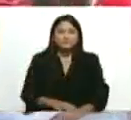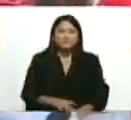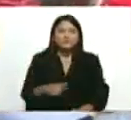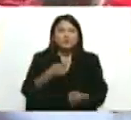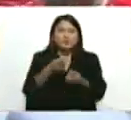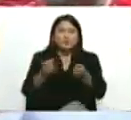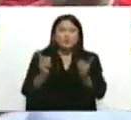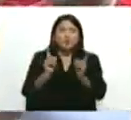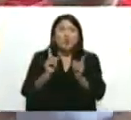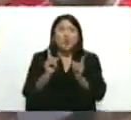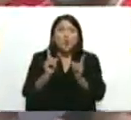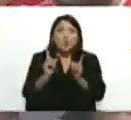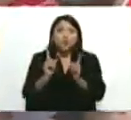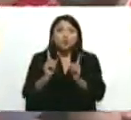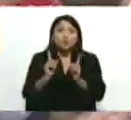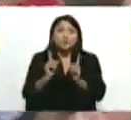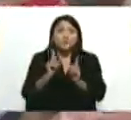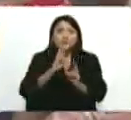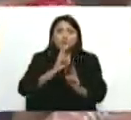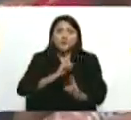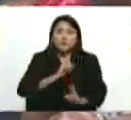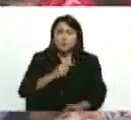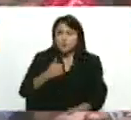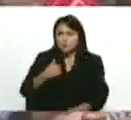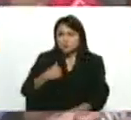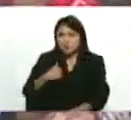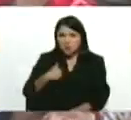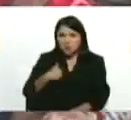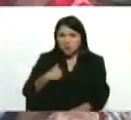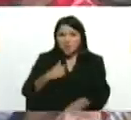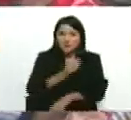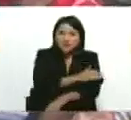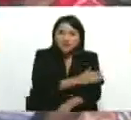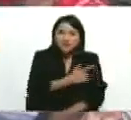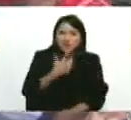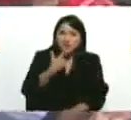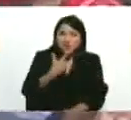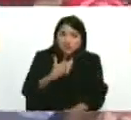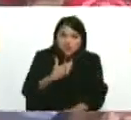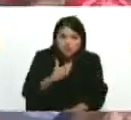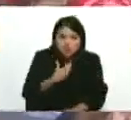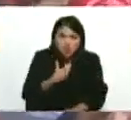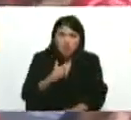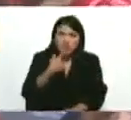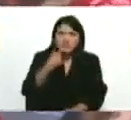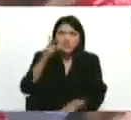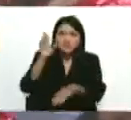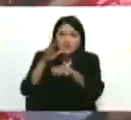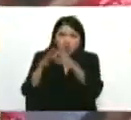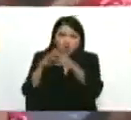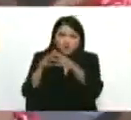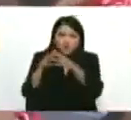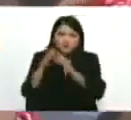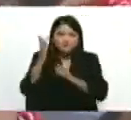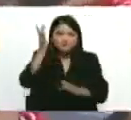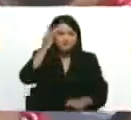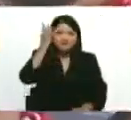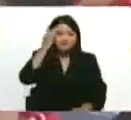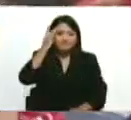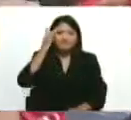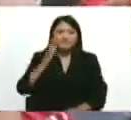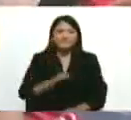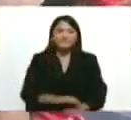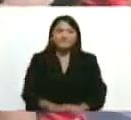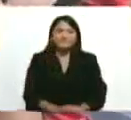la misma respuesta. Yo nunca he dicho eso, tú me estás malinterpretando, porque son en esencia